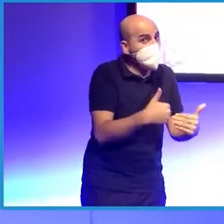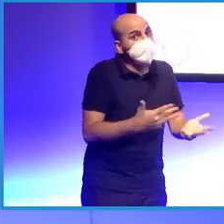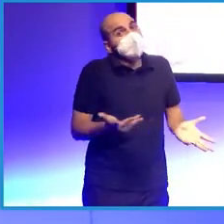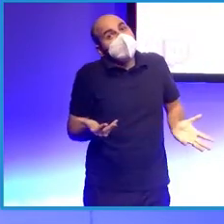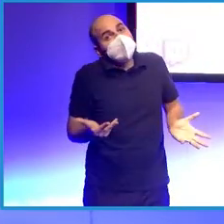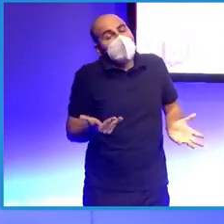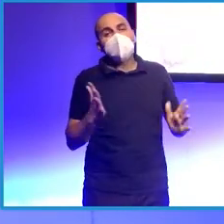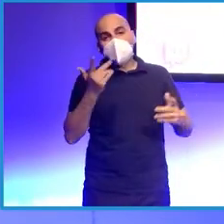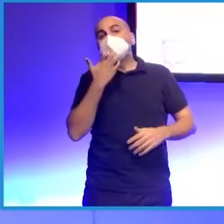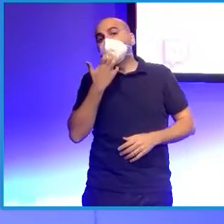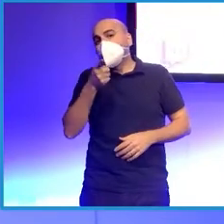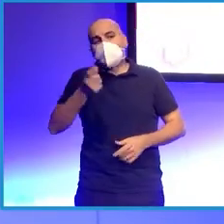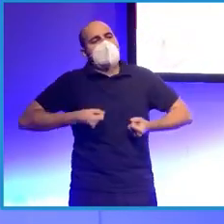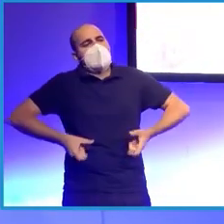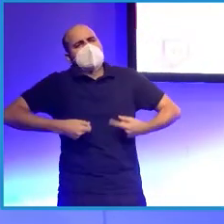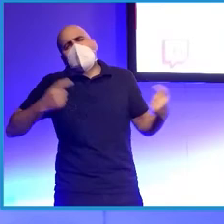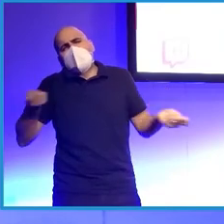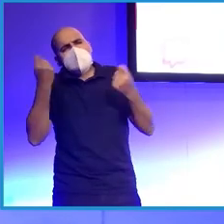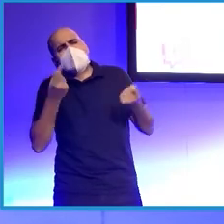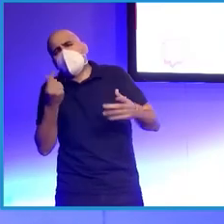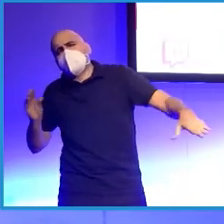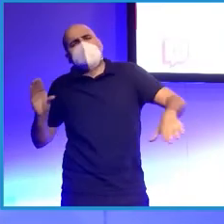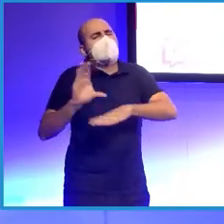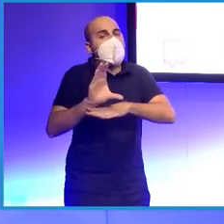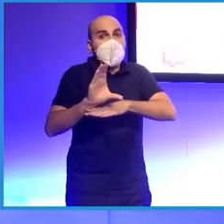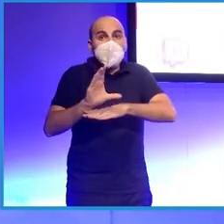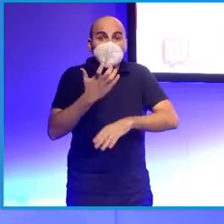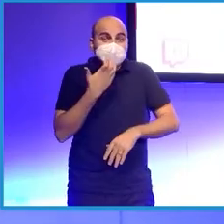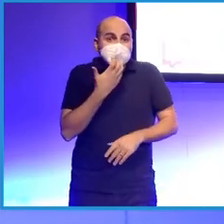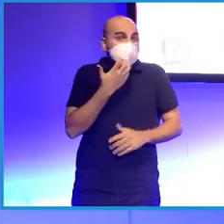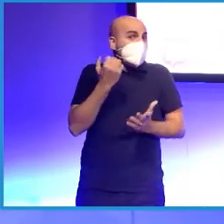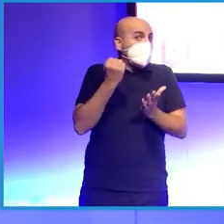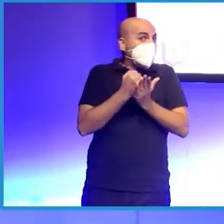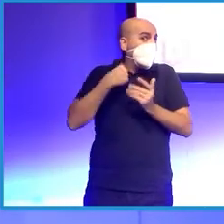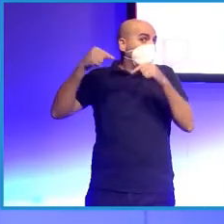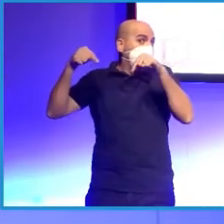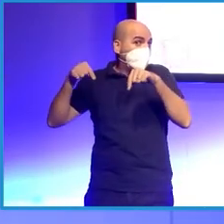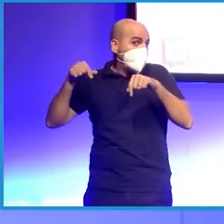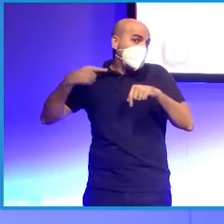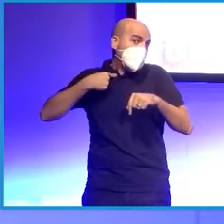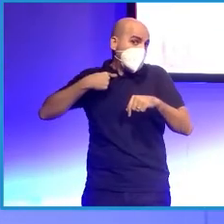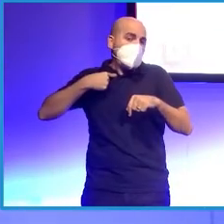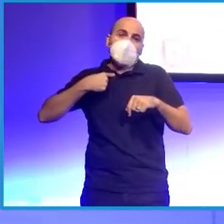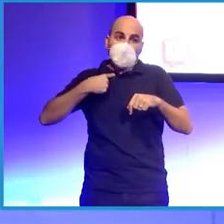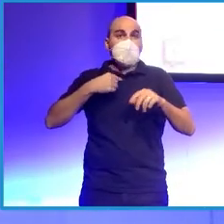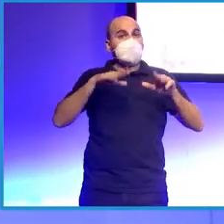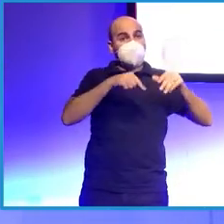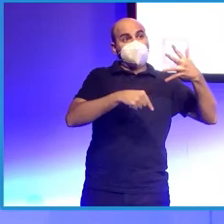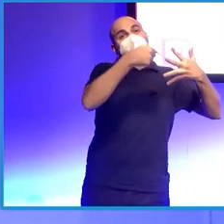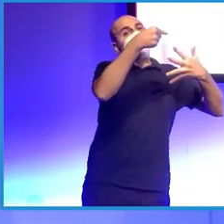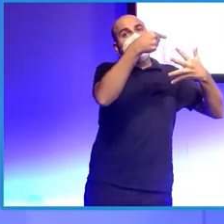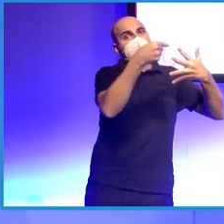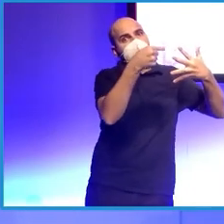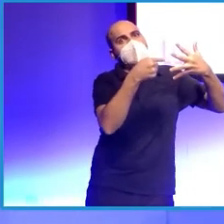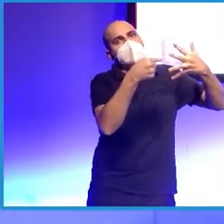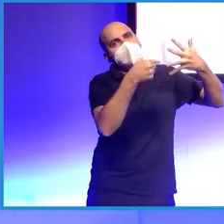probablemente no te haga falta links pero como pierdas fui en la marca vas a bajar también para abajo que esa también es otra parte importante en cómo lo